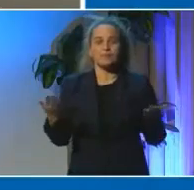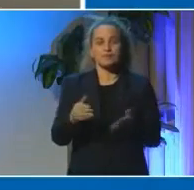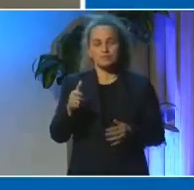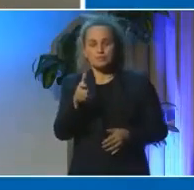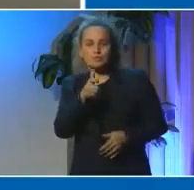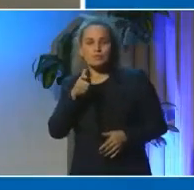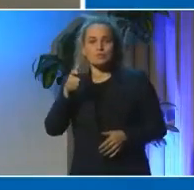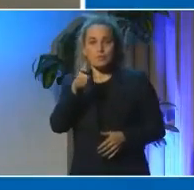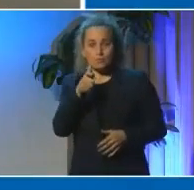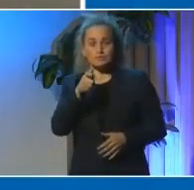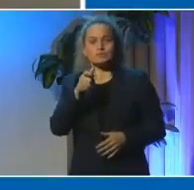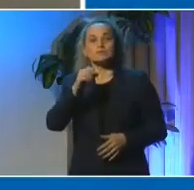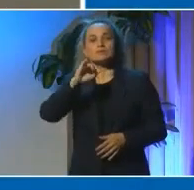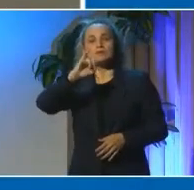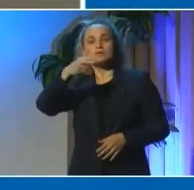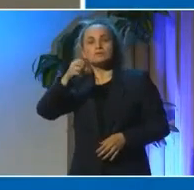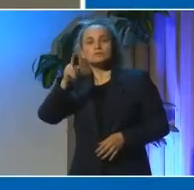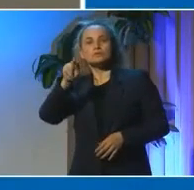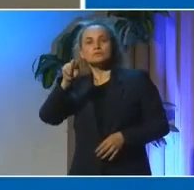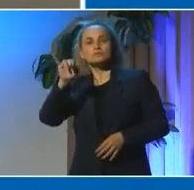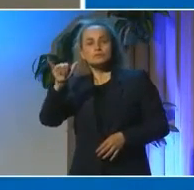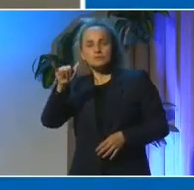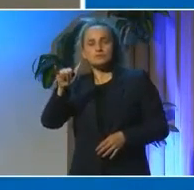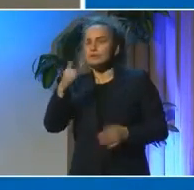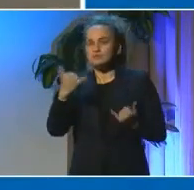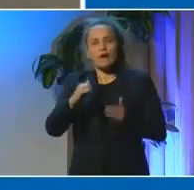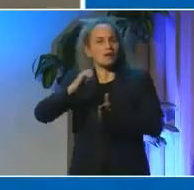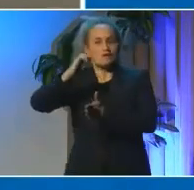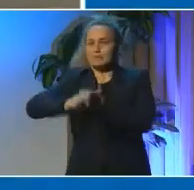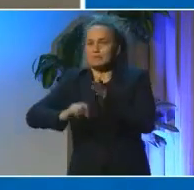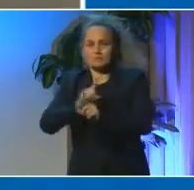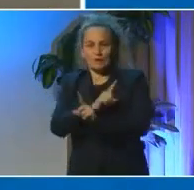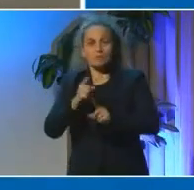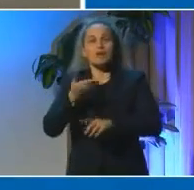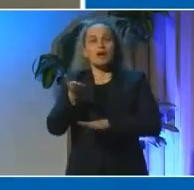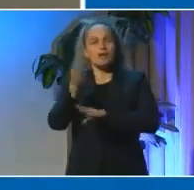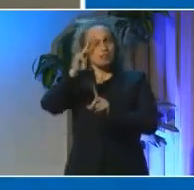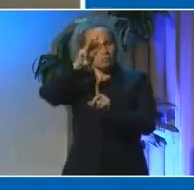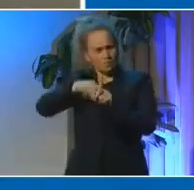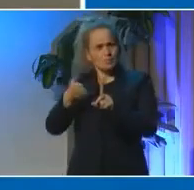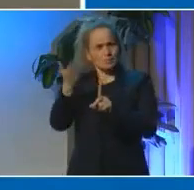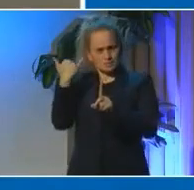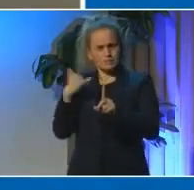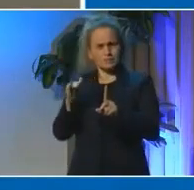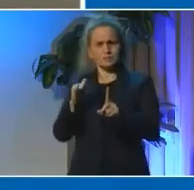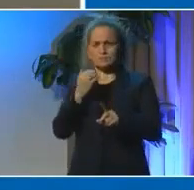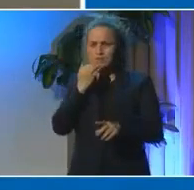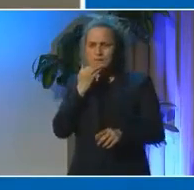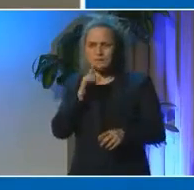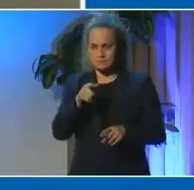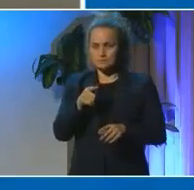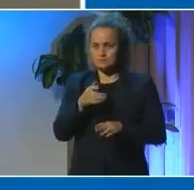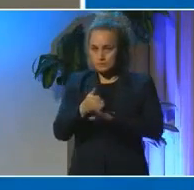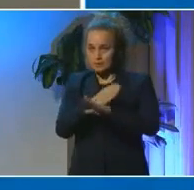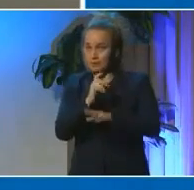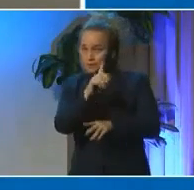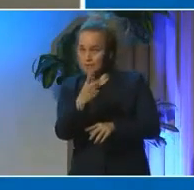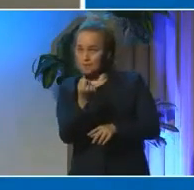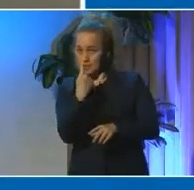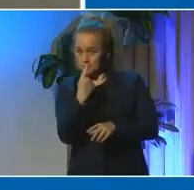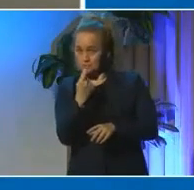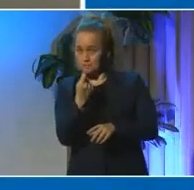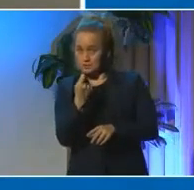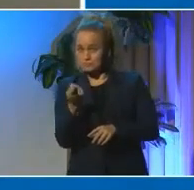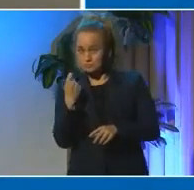Walker hace ya más de 3 meses ya habíamos arrancado y yo creo que el consumidor volviendo a tu pregunta de hace un